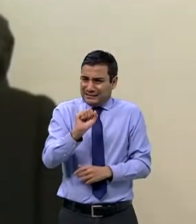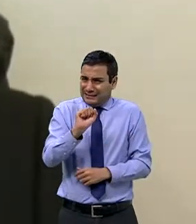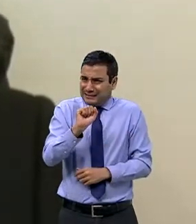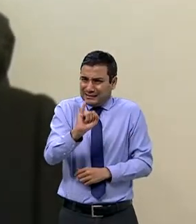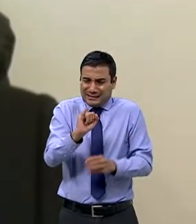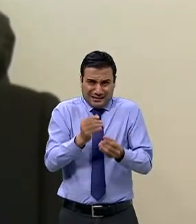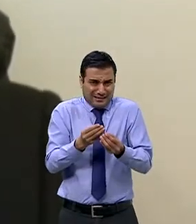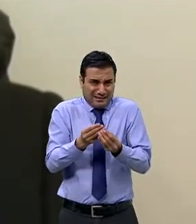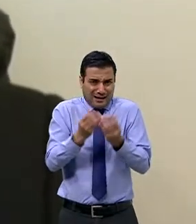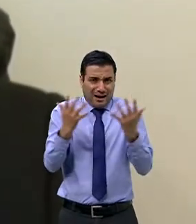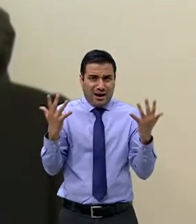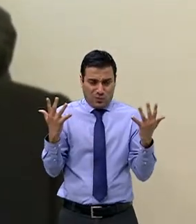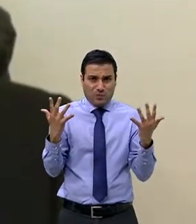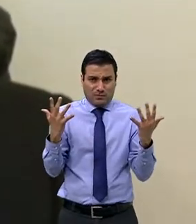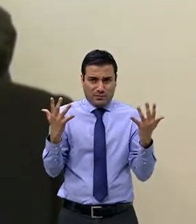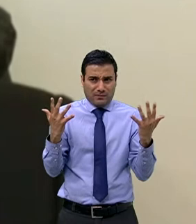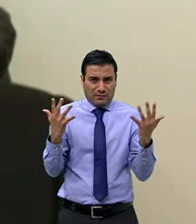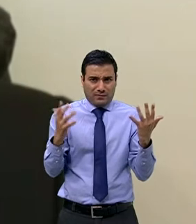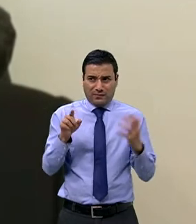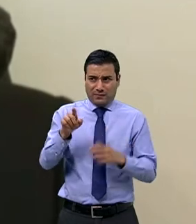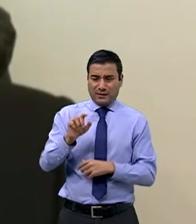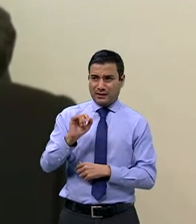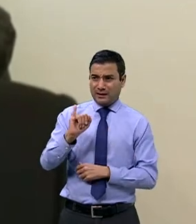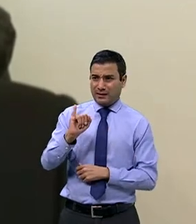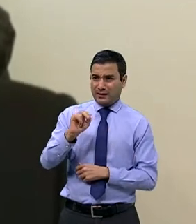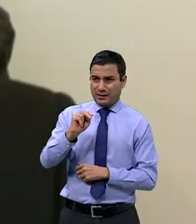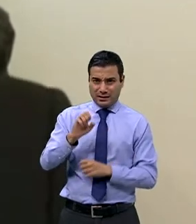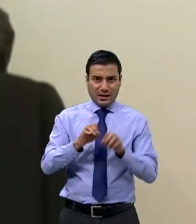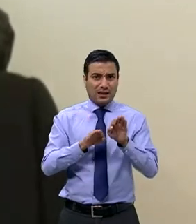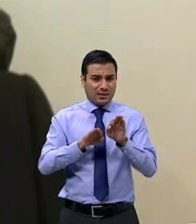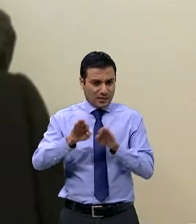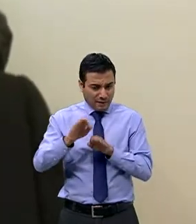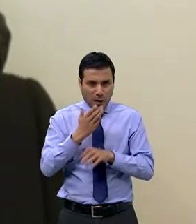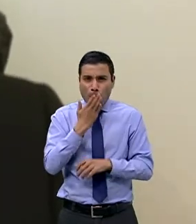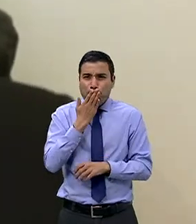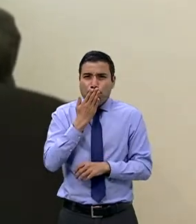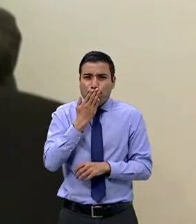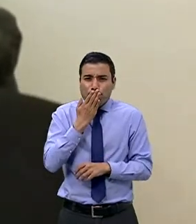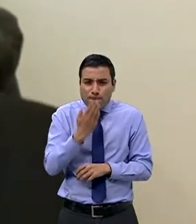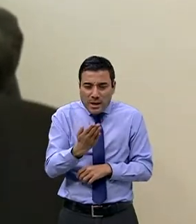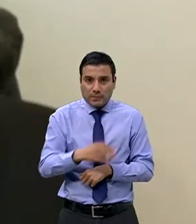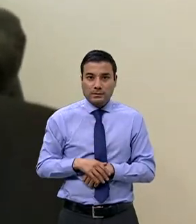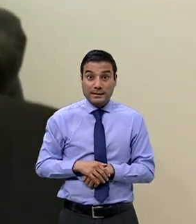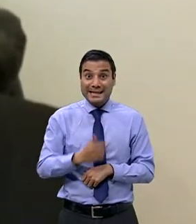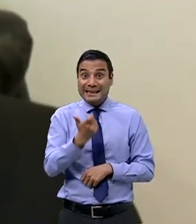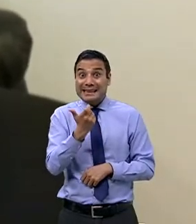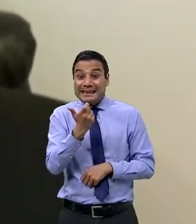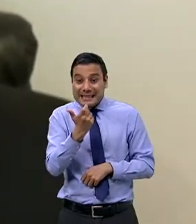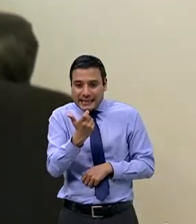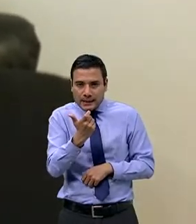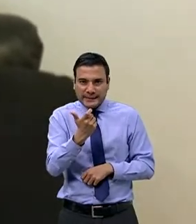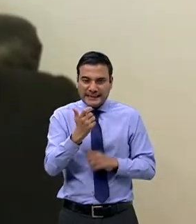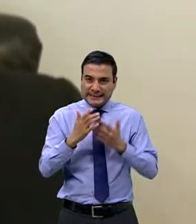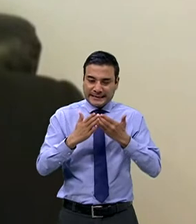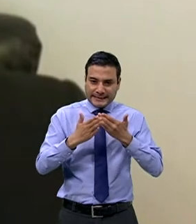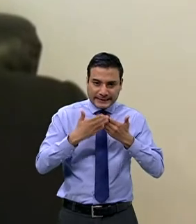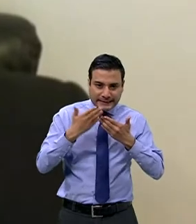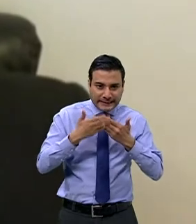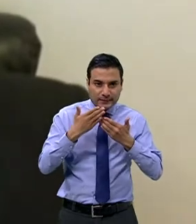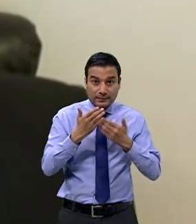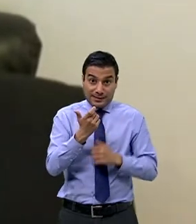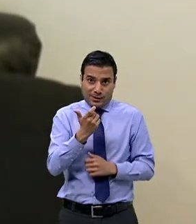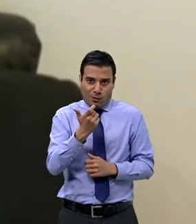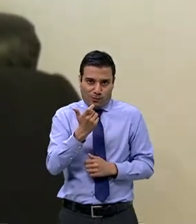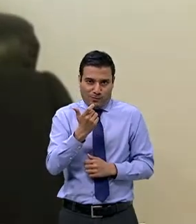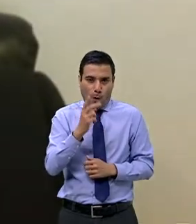gran capacidad que tiene el instituto nacional electoral que aún con poco hizo mucho que aún con nada porque